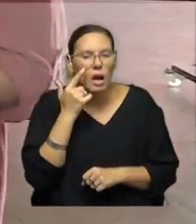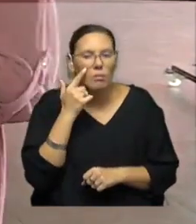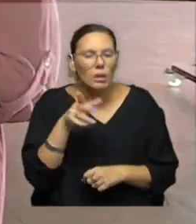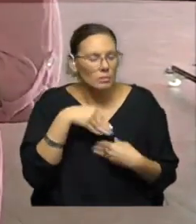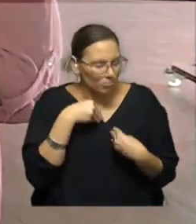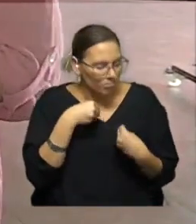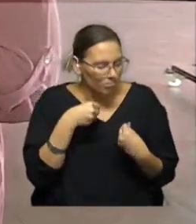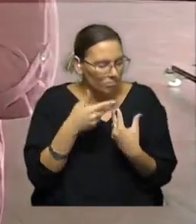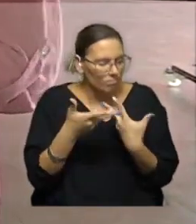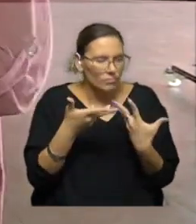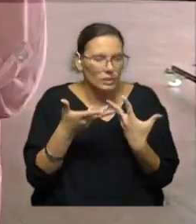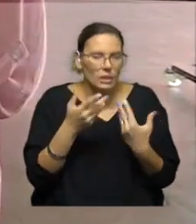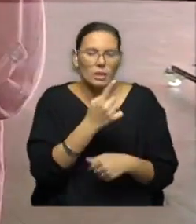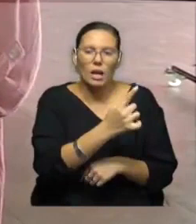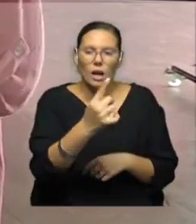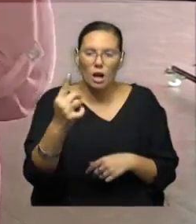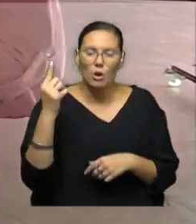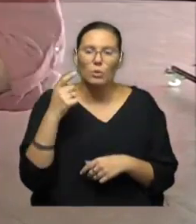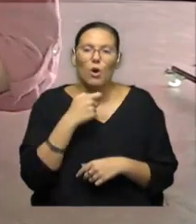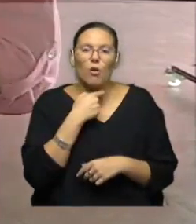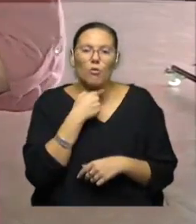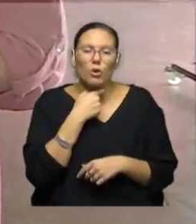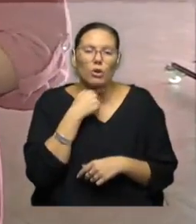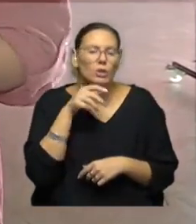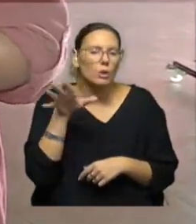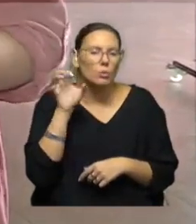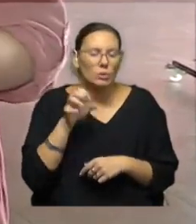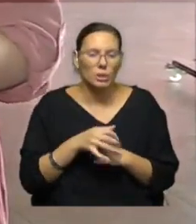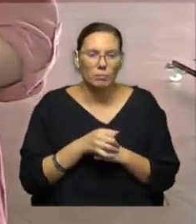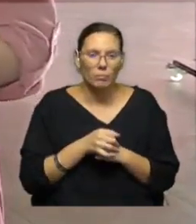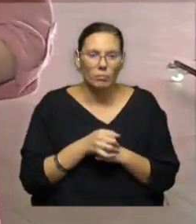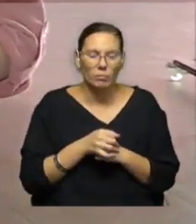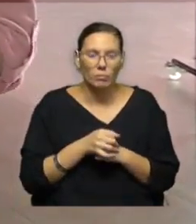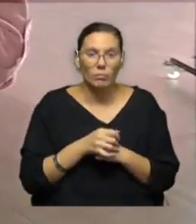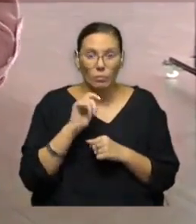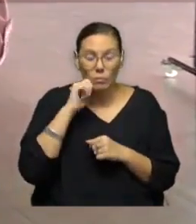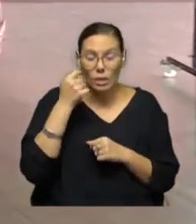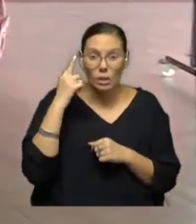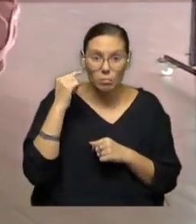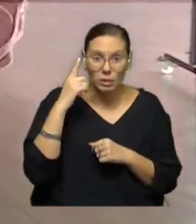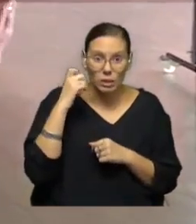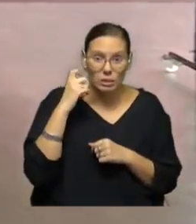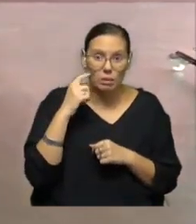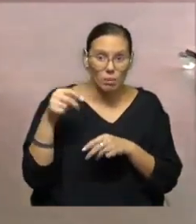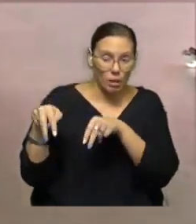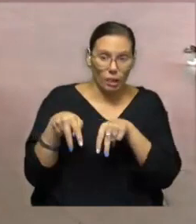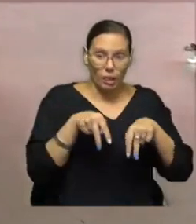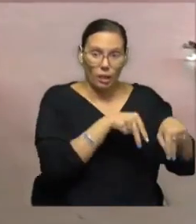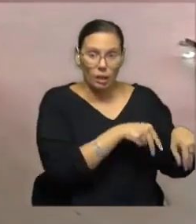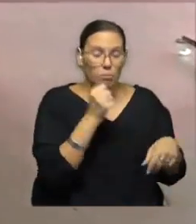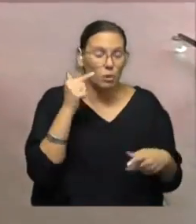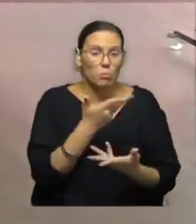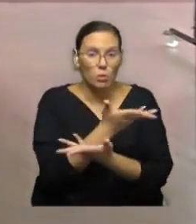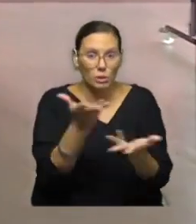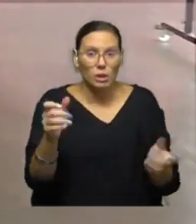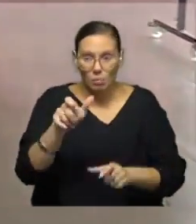es lo que les dice a cada persona esa voz que están escuchando. Está impresionante y es una linda experiencia. Vamos a corrernos un poquito, así podemos mostrar y la